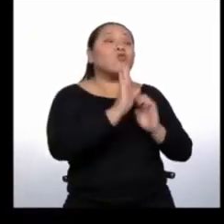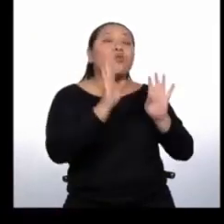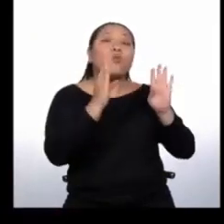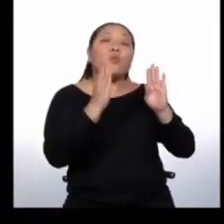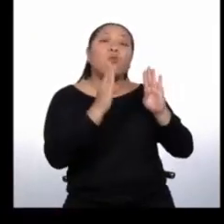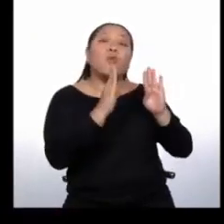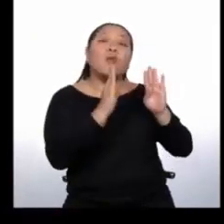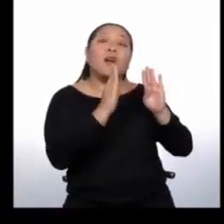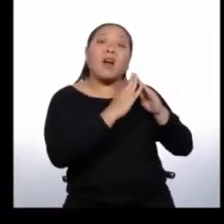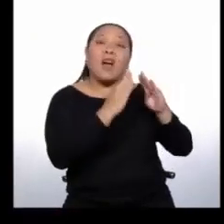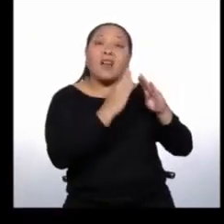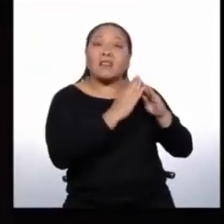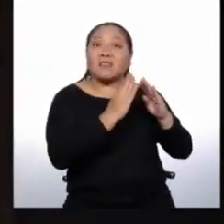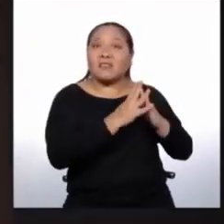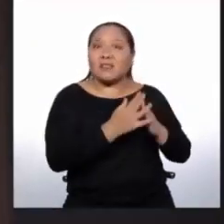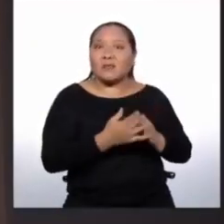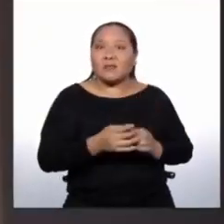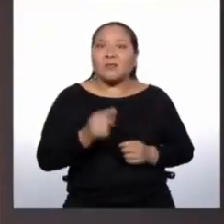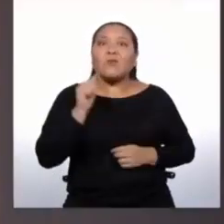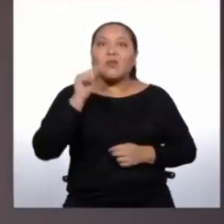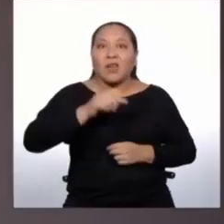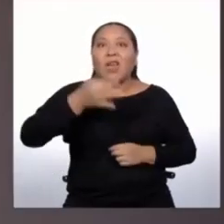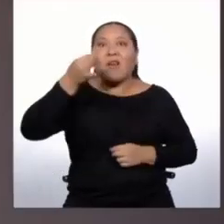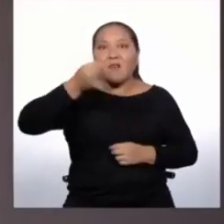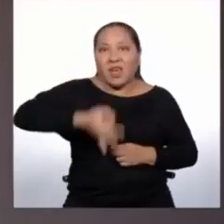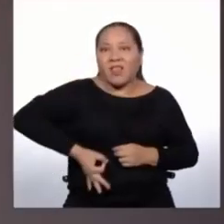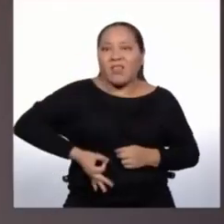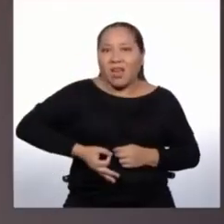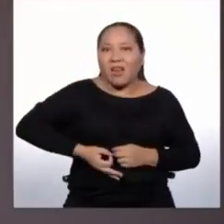casa.